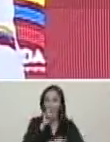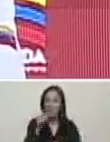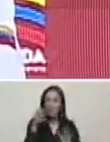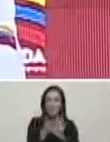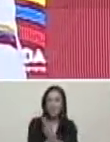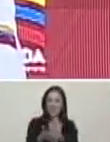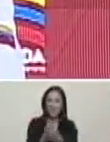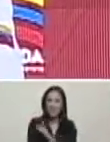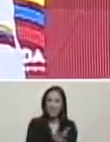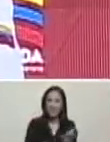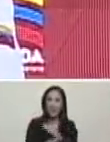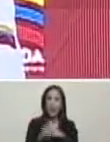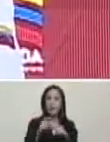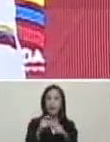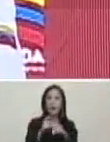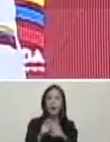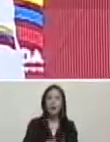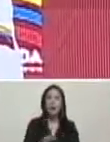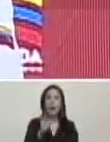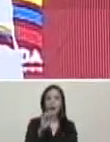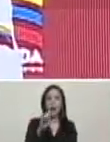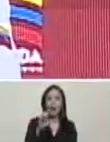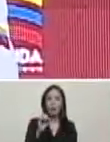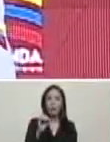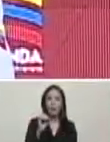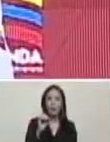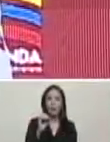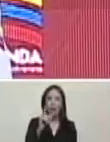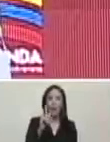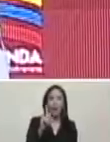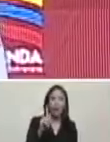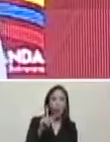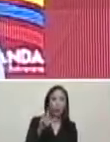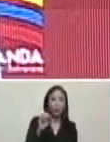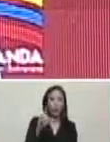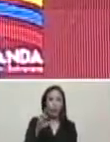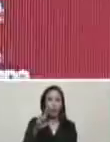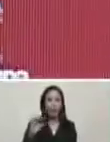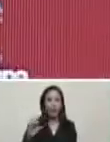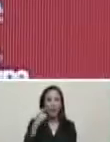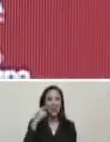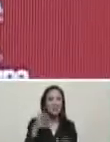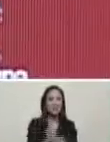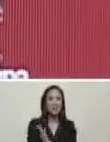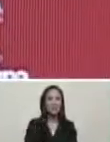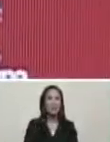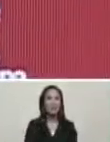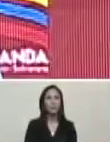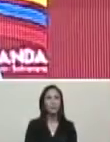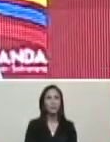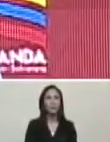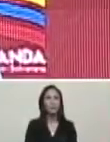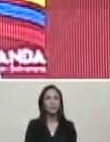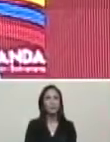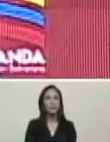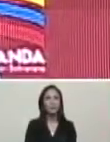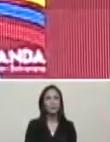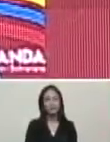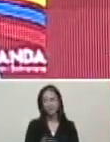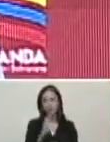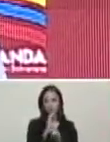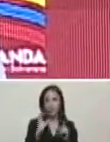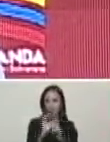el idioma inglés? Viene de la música folk. Folk, viene de la música folk. Folklore. Es